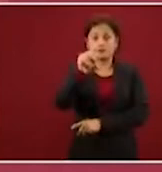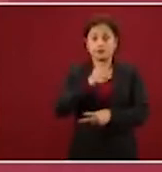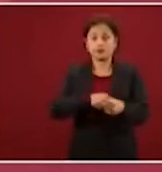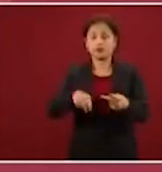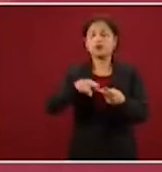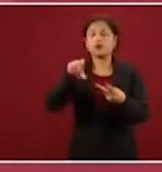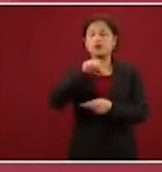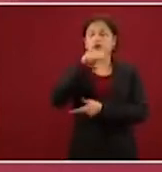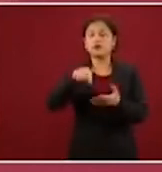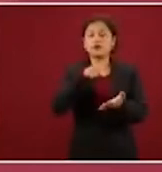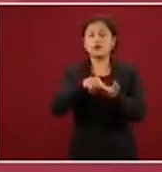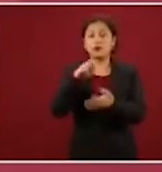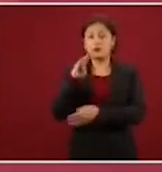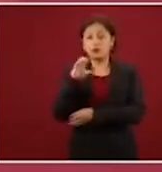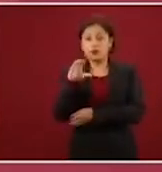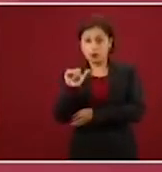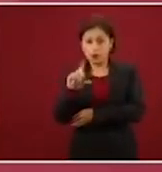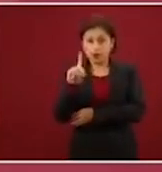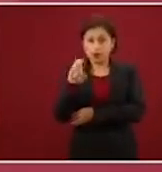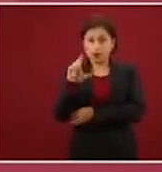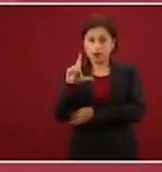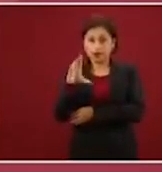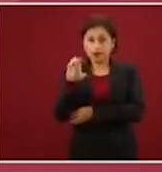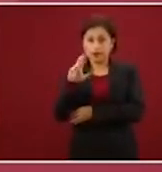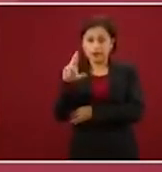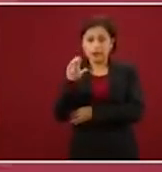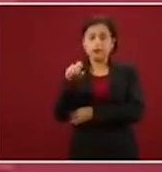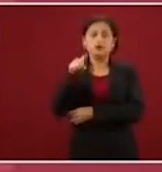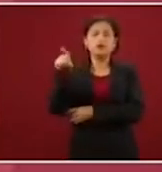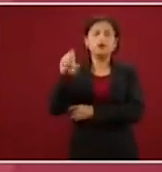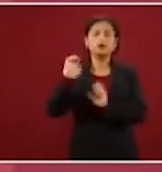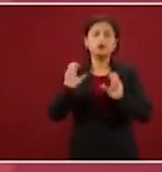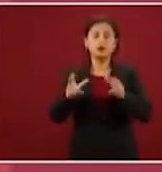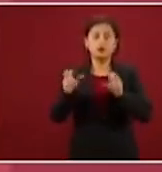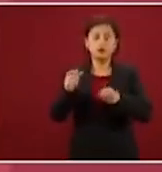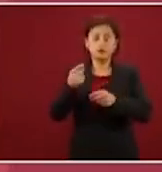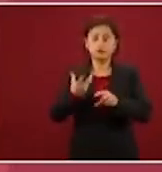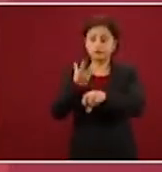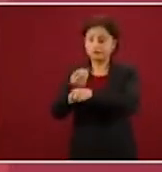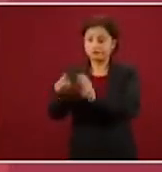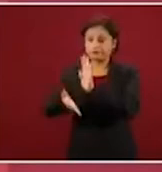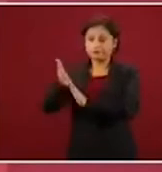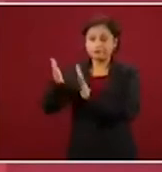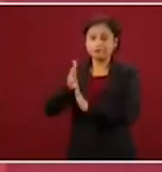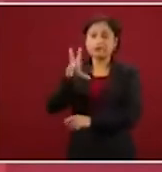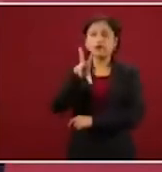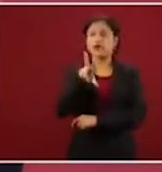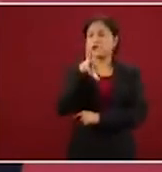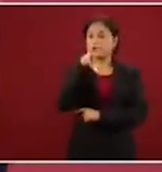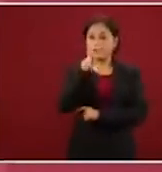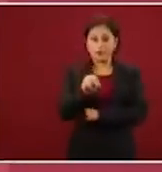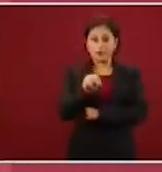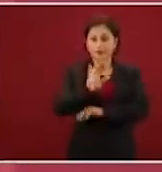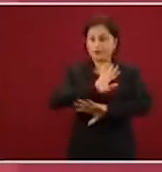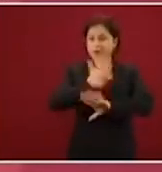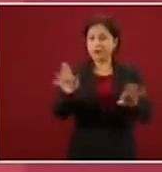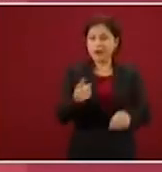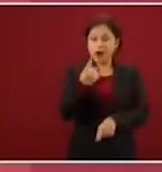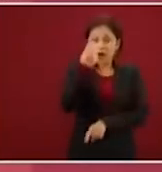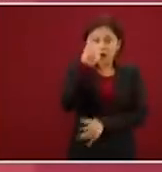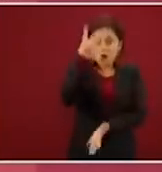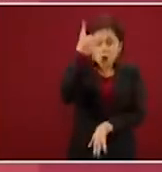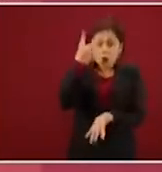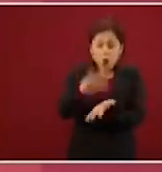del Cerro, en el Usumacinta, en Chiapas, no, ya. La única que se va a terminar, porque ya se